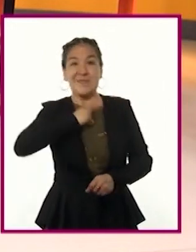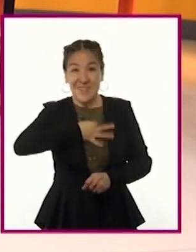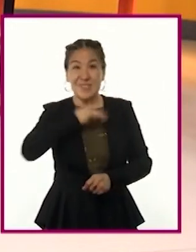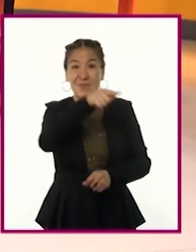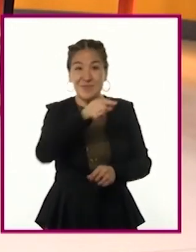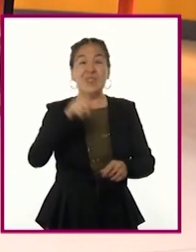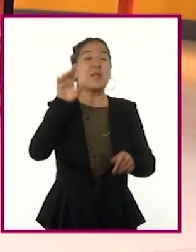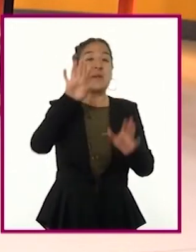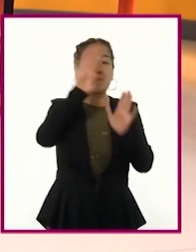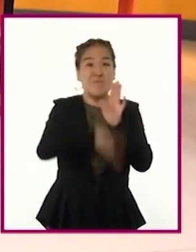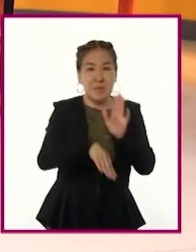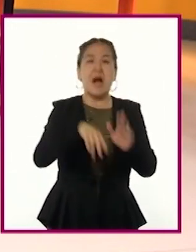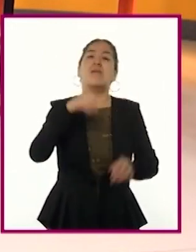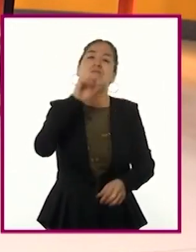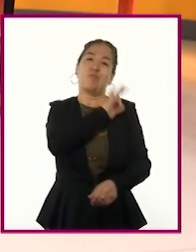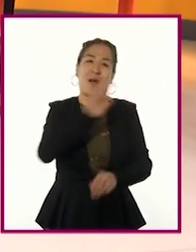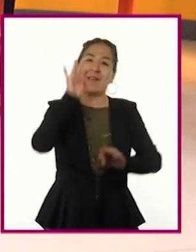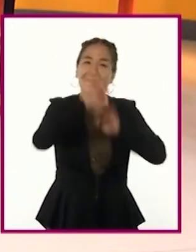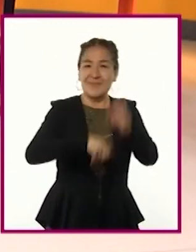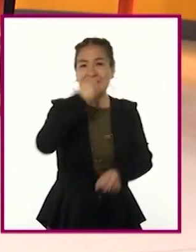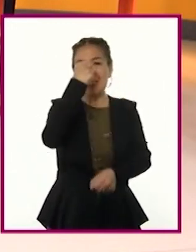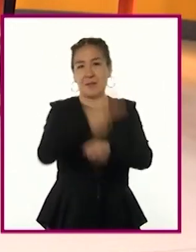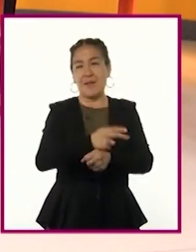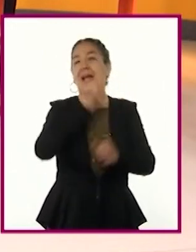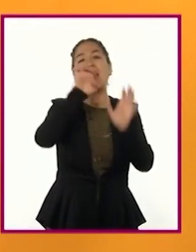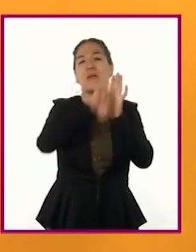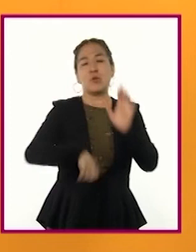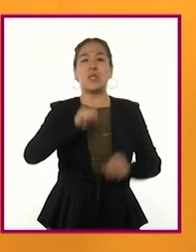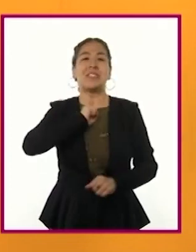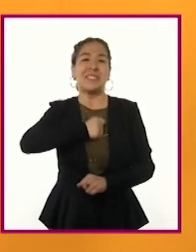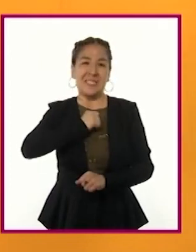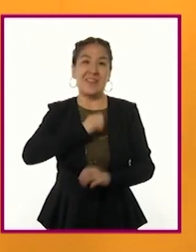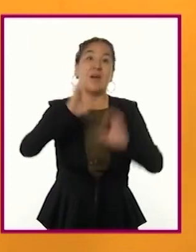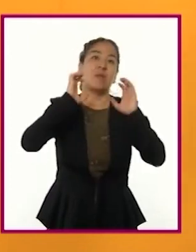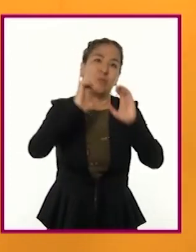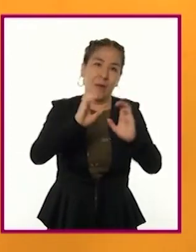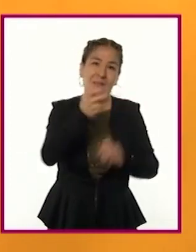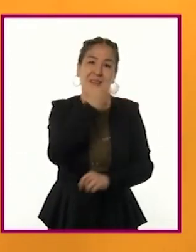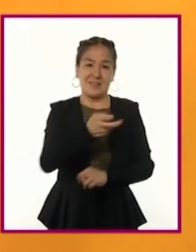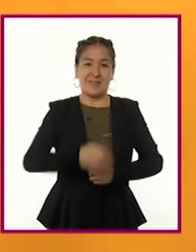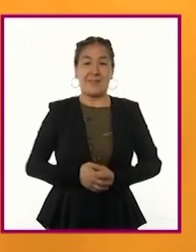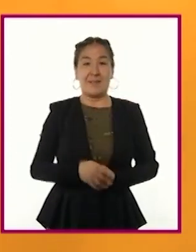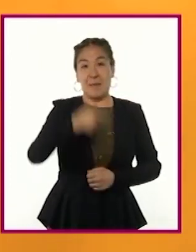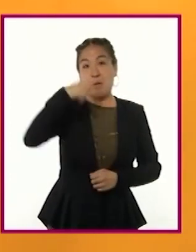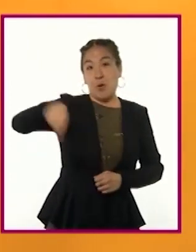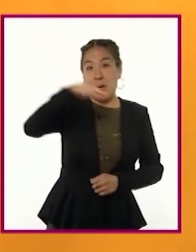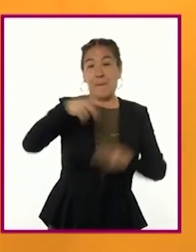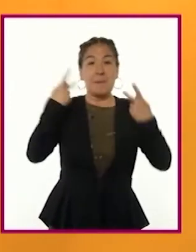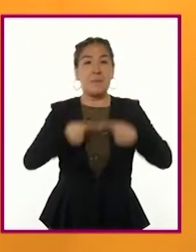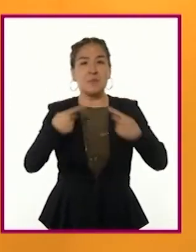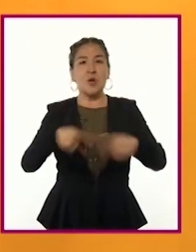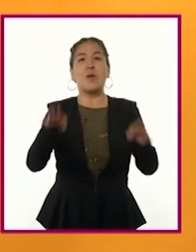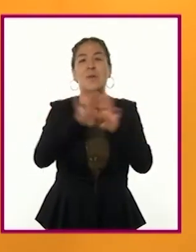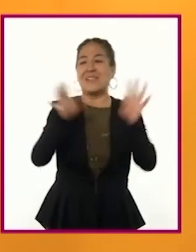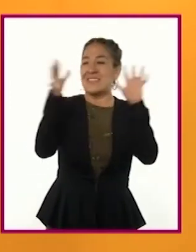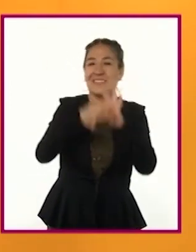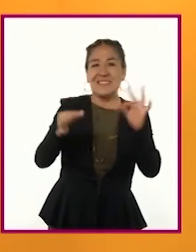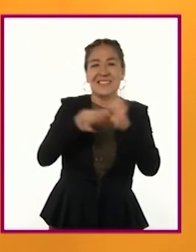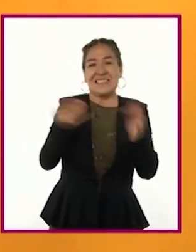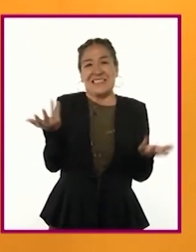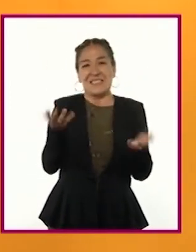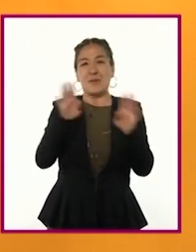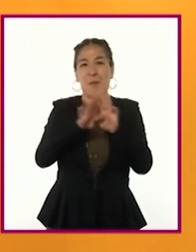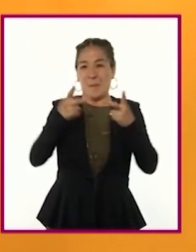ITS, específicamente en el caso del VIH. No siempre es fácil para los adultos hablar de estos temas con sus